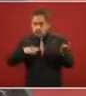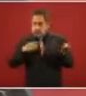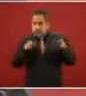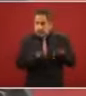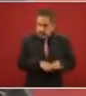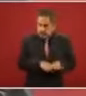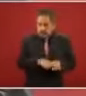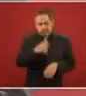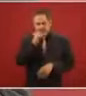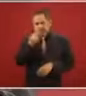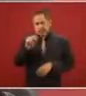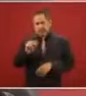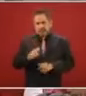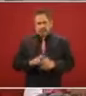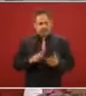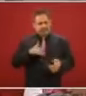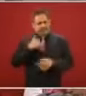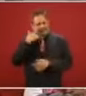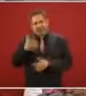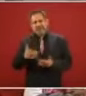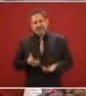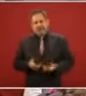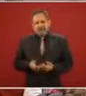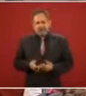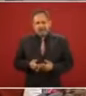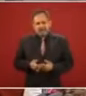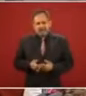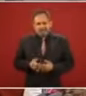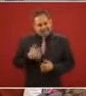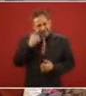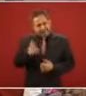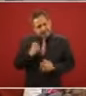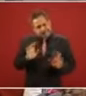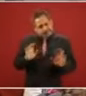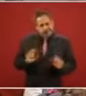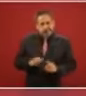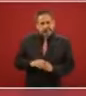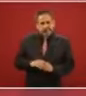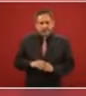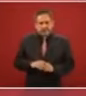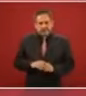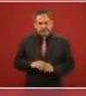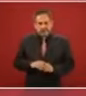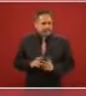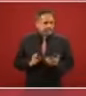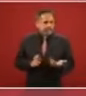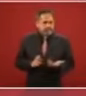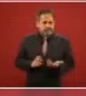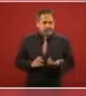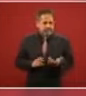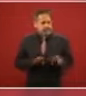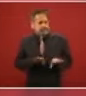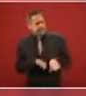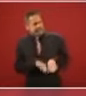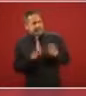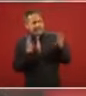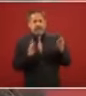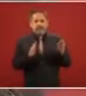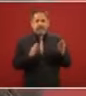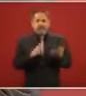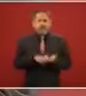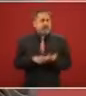nosotros? Se me hace hasta raro. Ya hasta se abrió